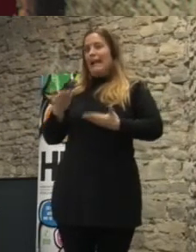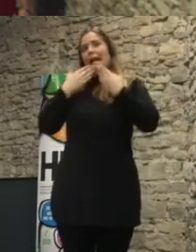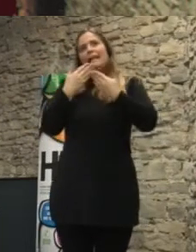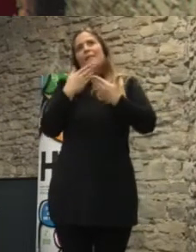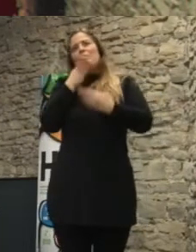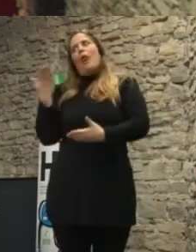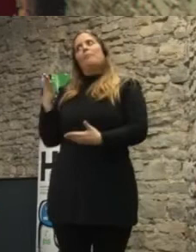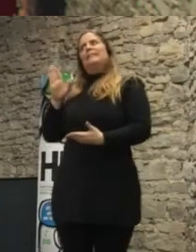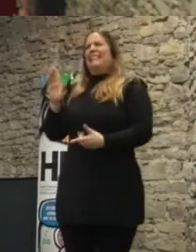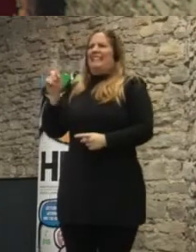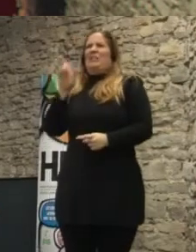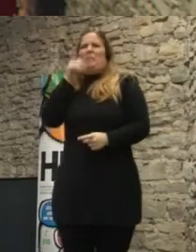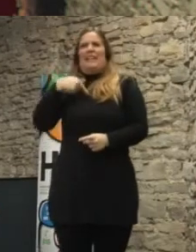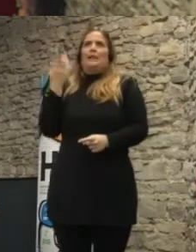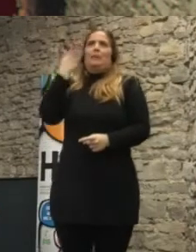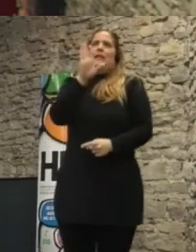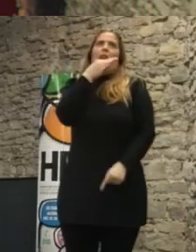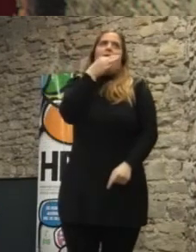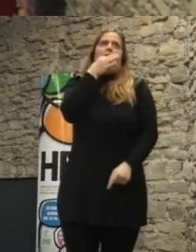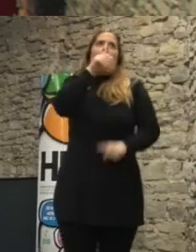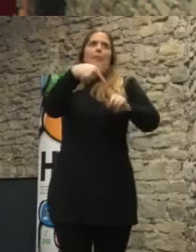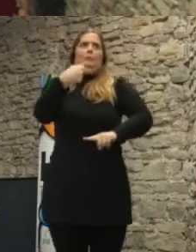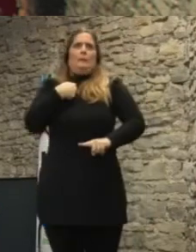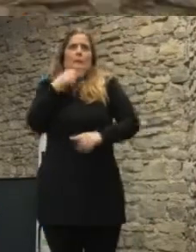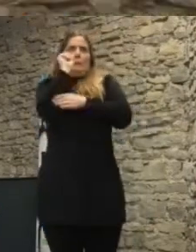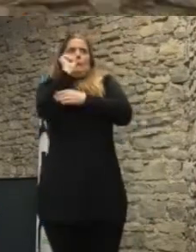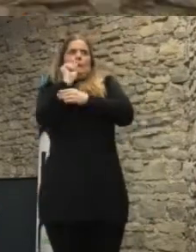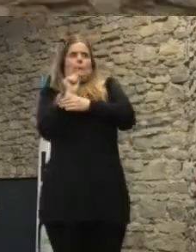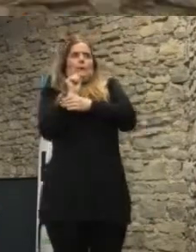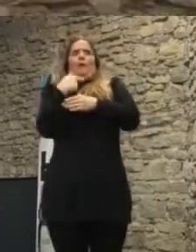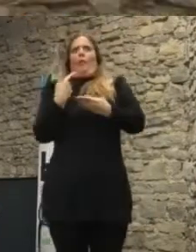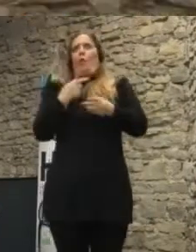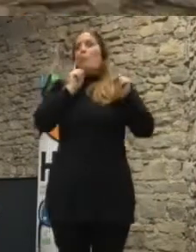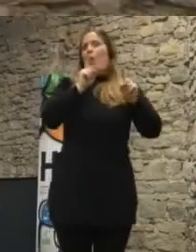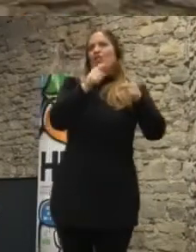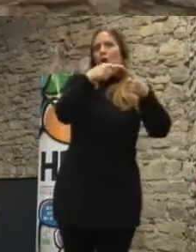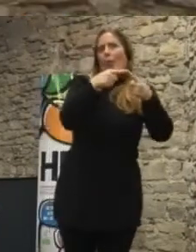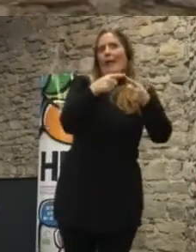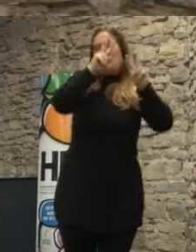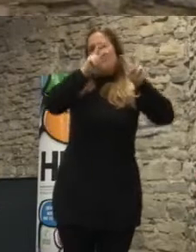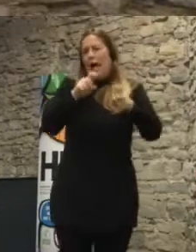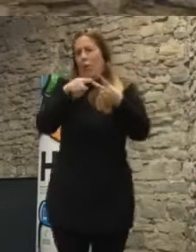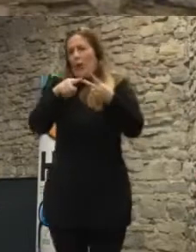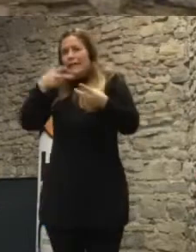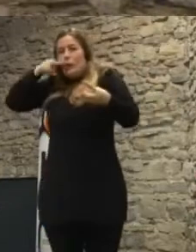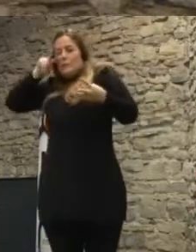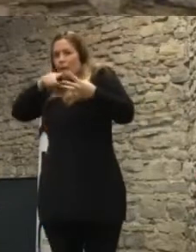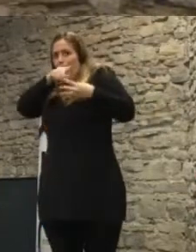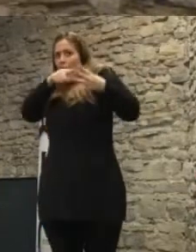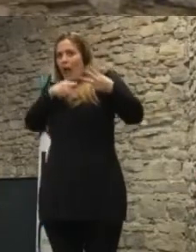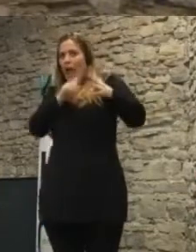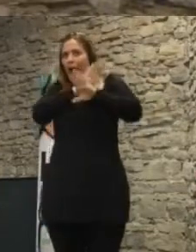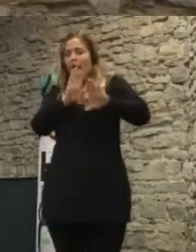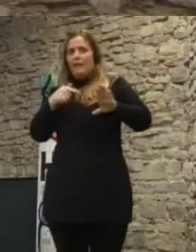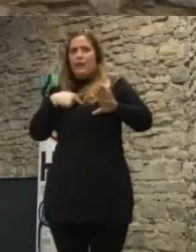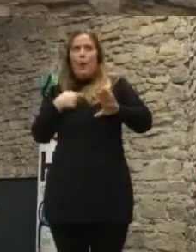estas presentaciones te dices, no voy a estar a la altura, ¿no? Desde profesor de no sé qué, investigador de no sé cuántos, experto, todo eso te conduce un poco hacia el